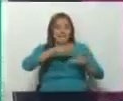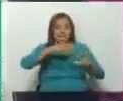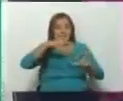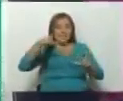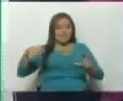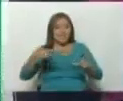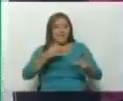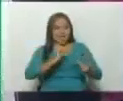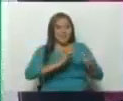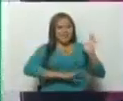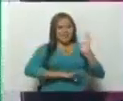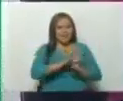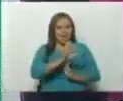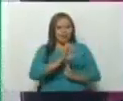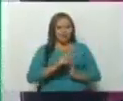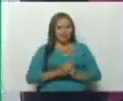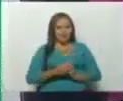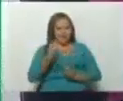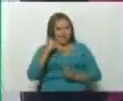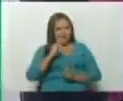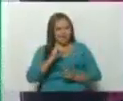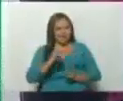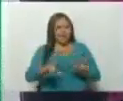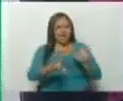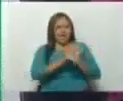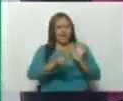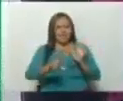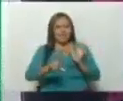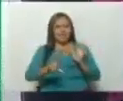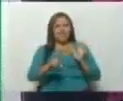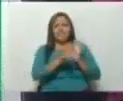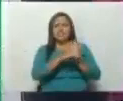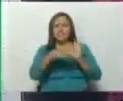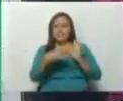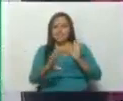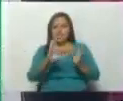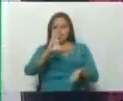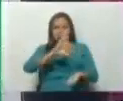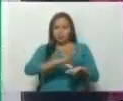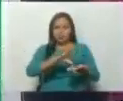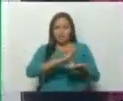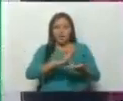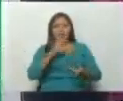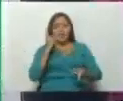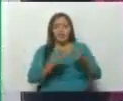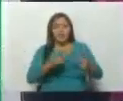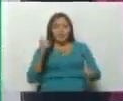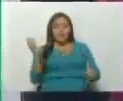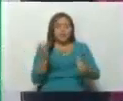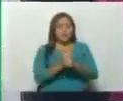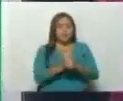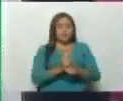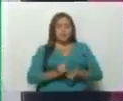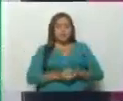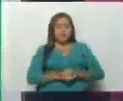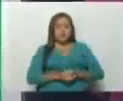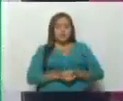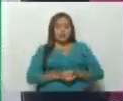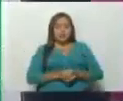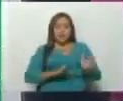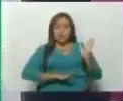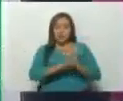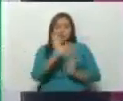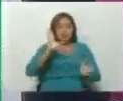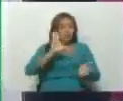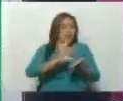que eso también lo desarrolla la ley sobre el derecho a la ciudad, y que es algo que nosotros tenemos que lograr desarrollar en una